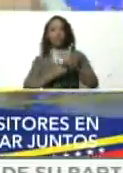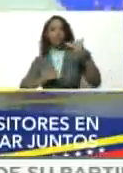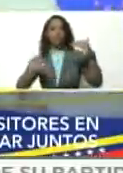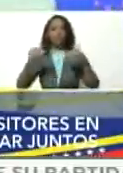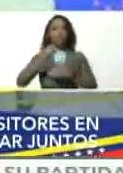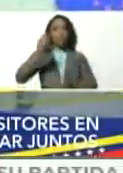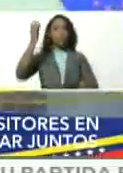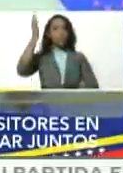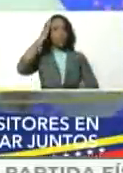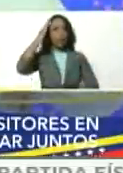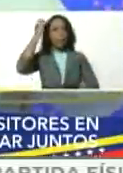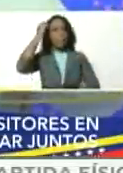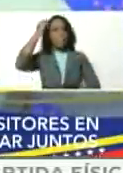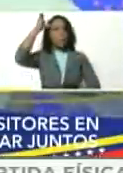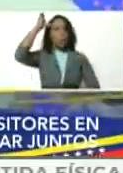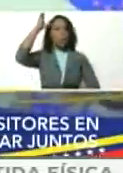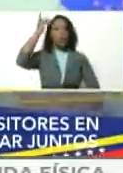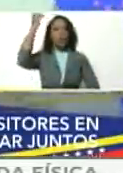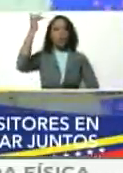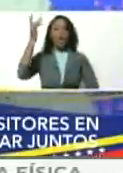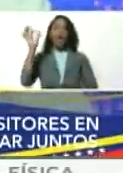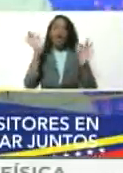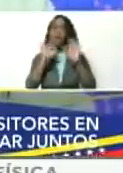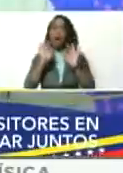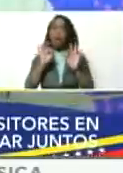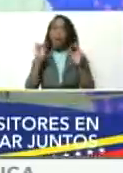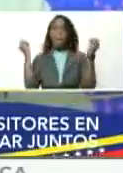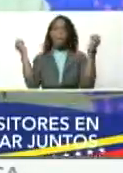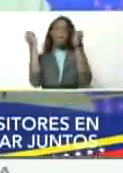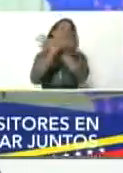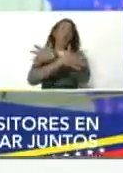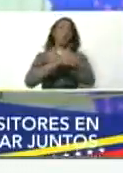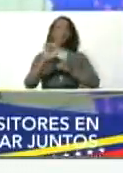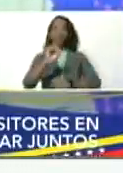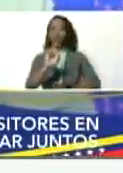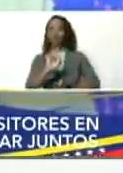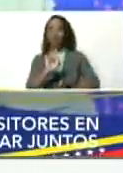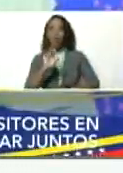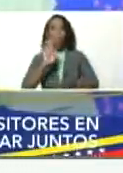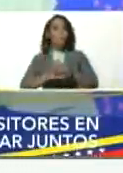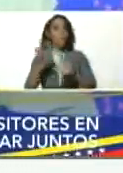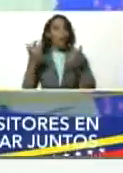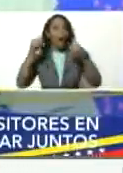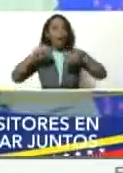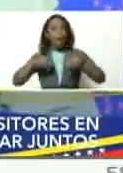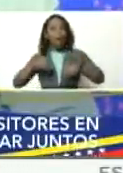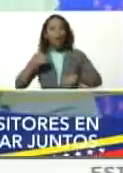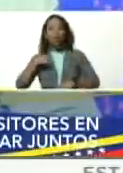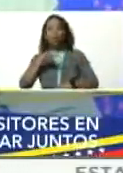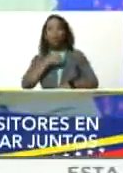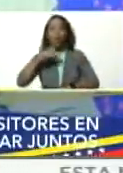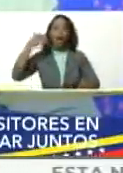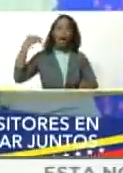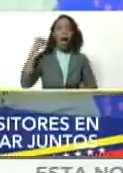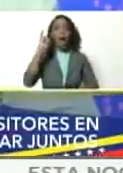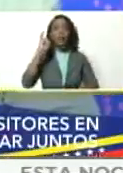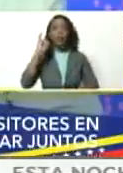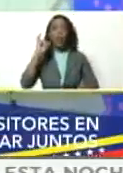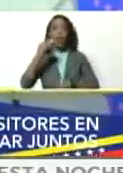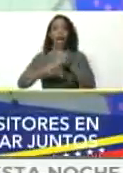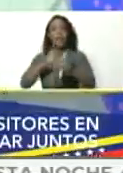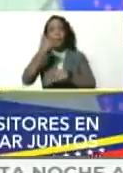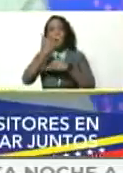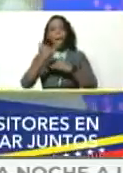sabiduría, sin que nadie se confunda. Porque aquí estamos los que llevamos el